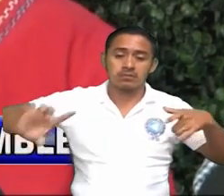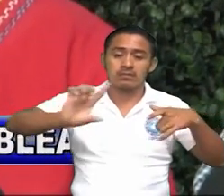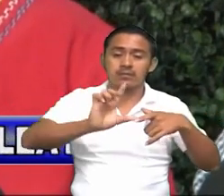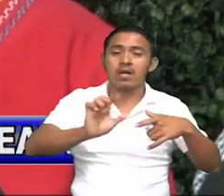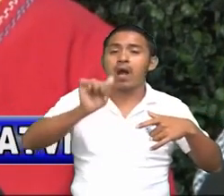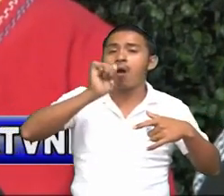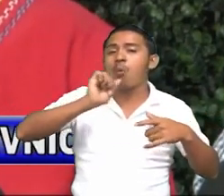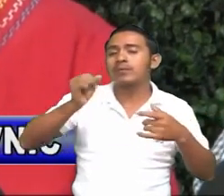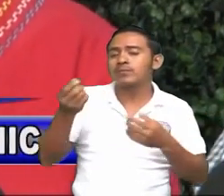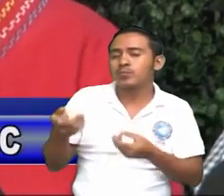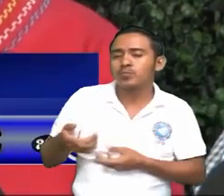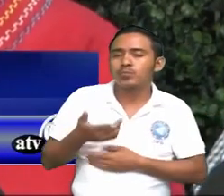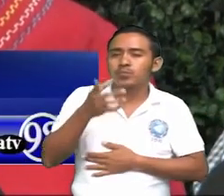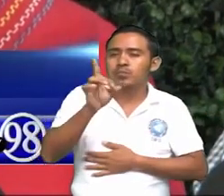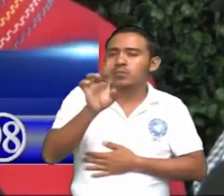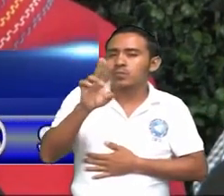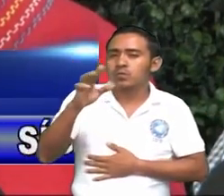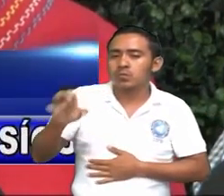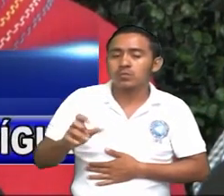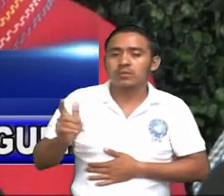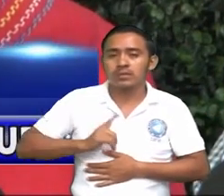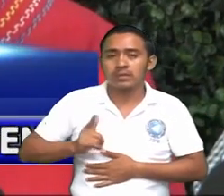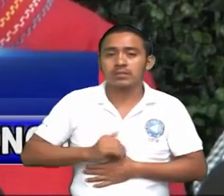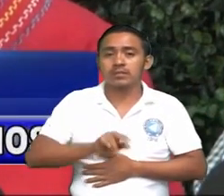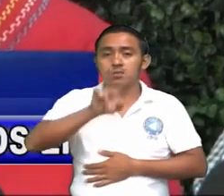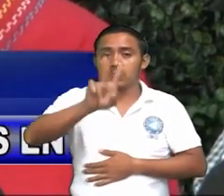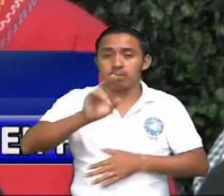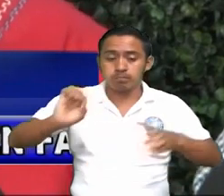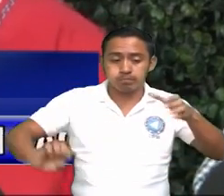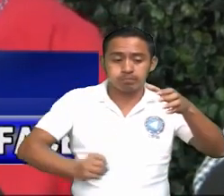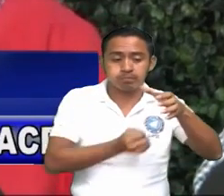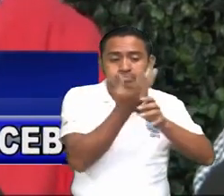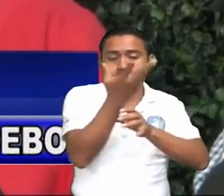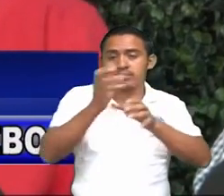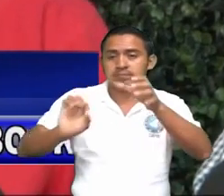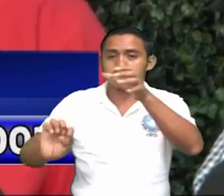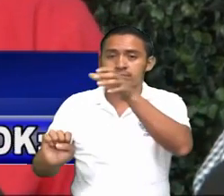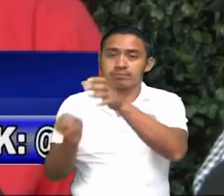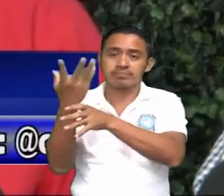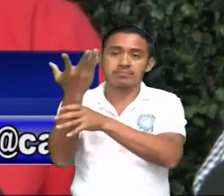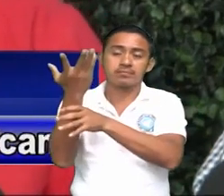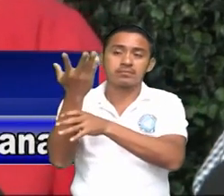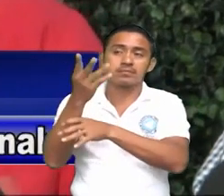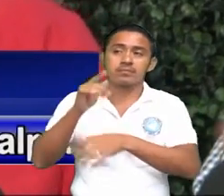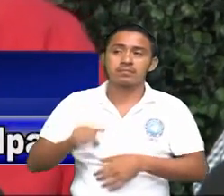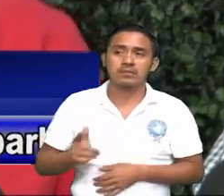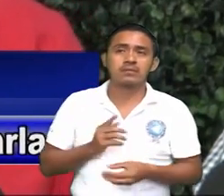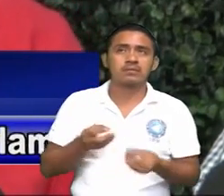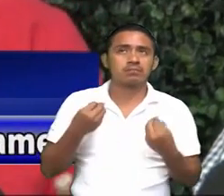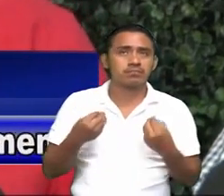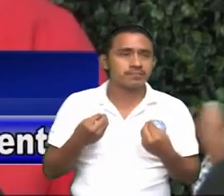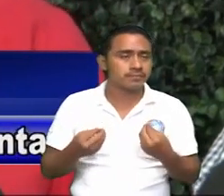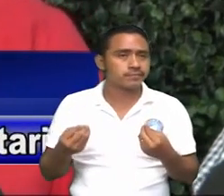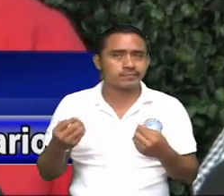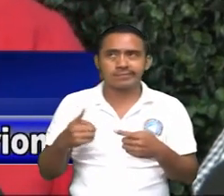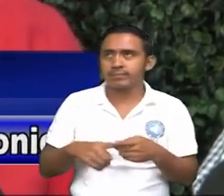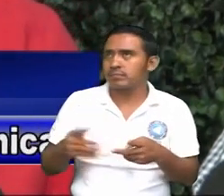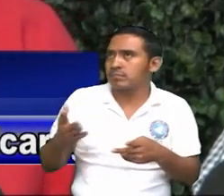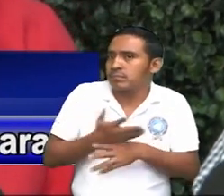dulce conformada por dos volcanes, ¿verdad?, que tiene varias